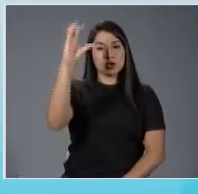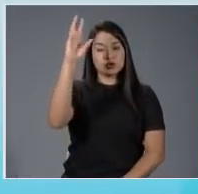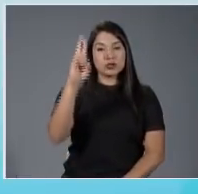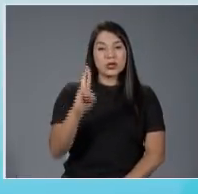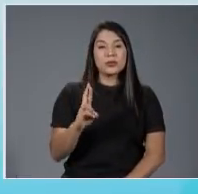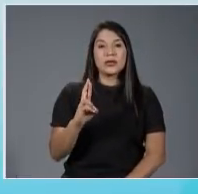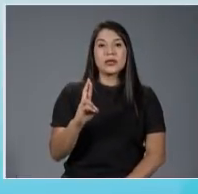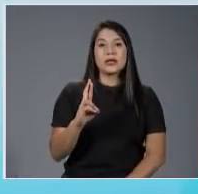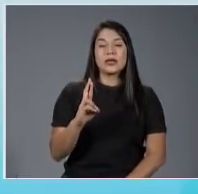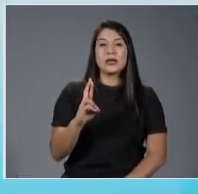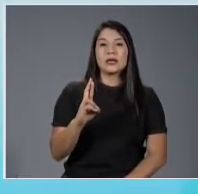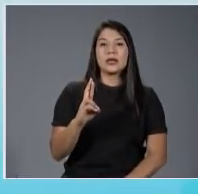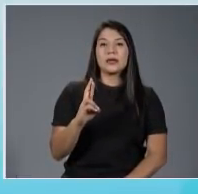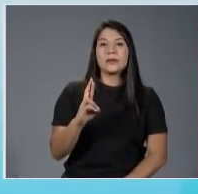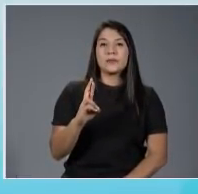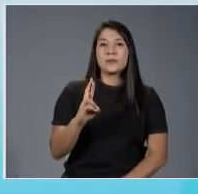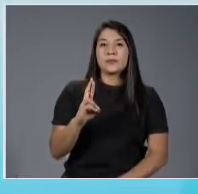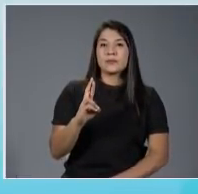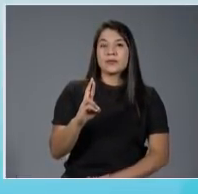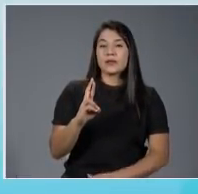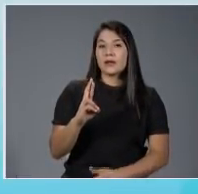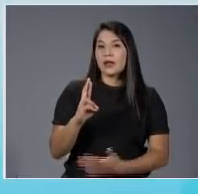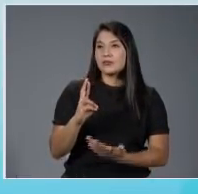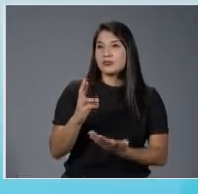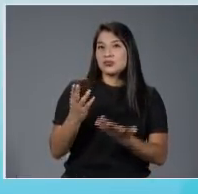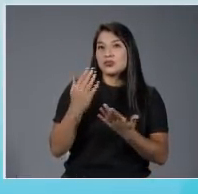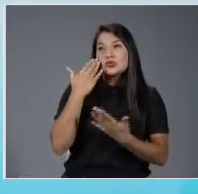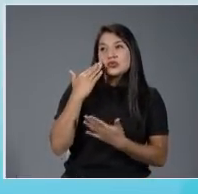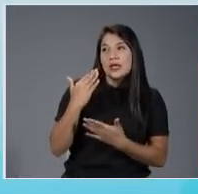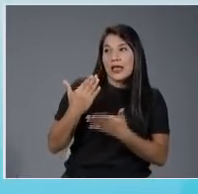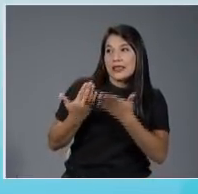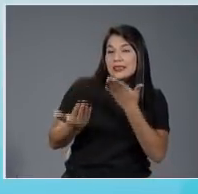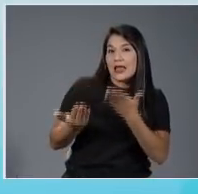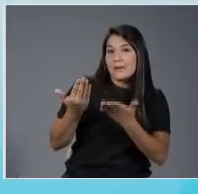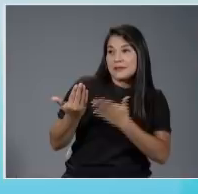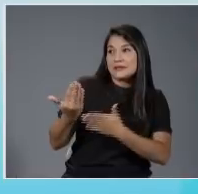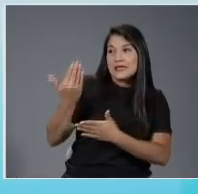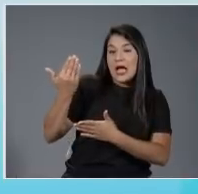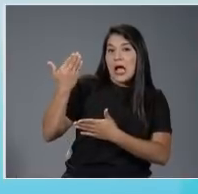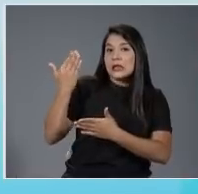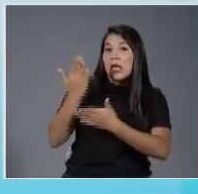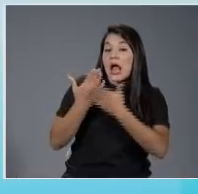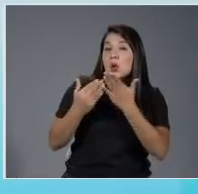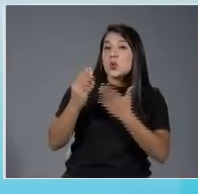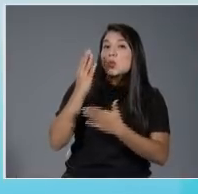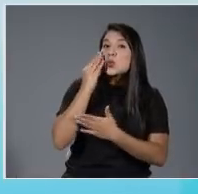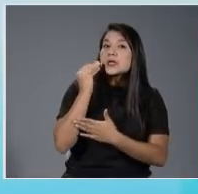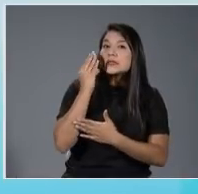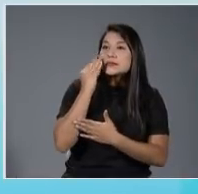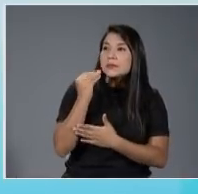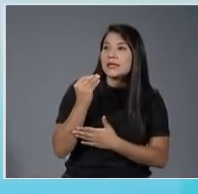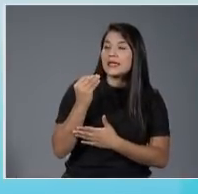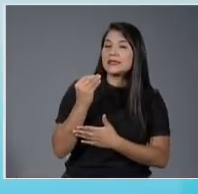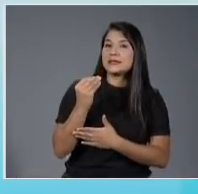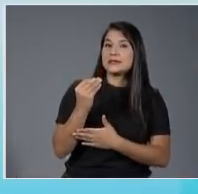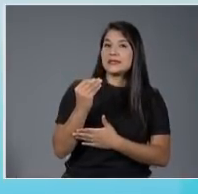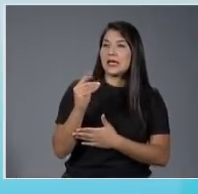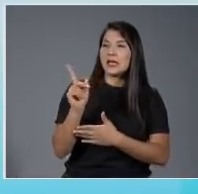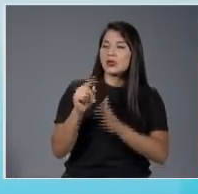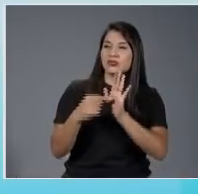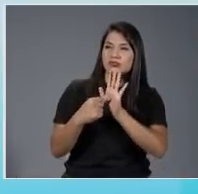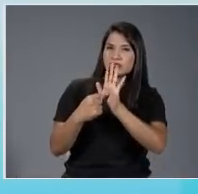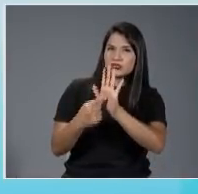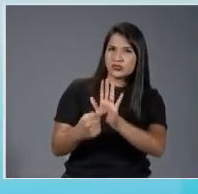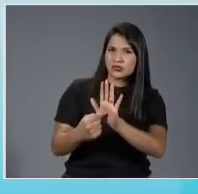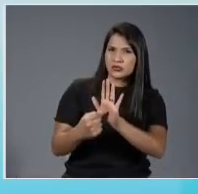o habrá alguna vivencia en las cancillerías que no está saliendo mucho en la palestra pública, pero